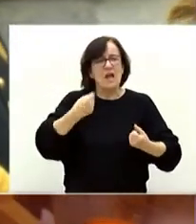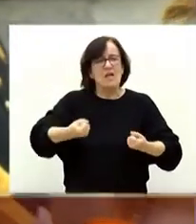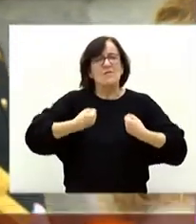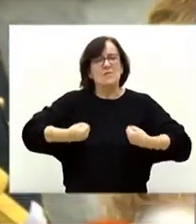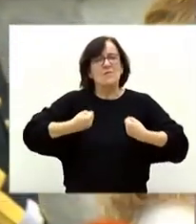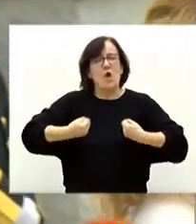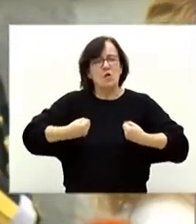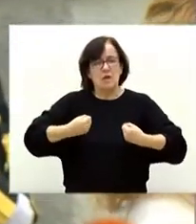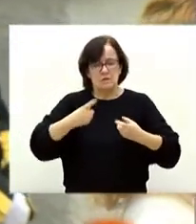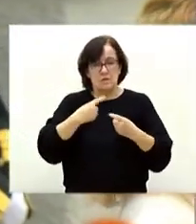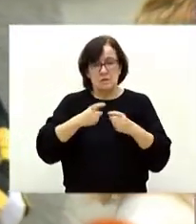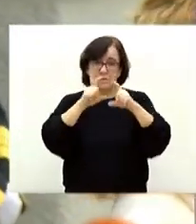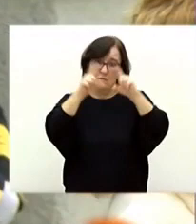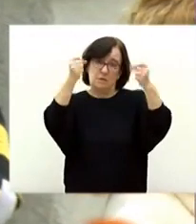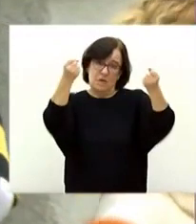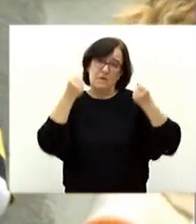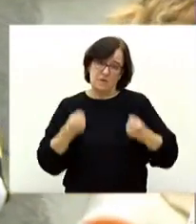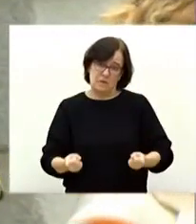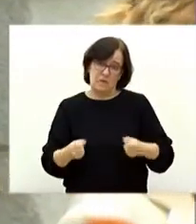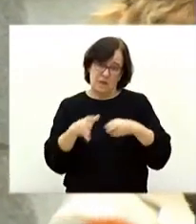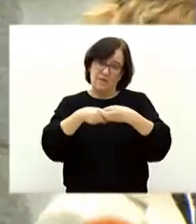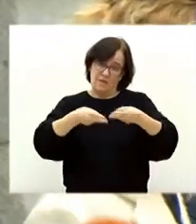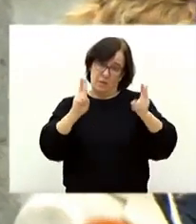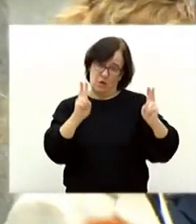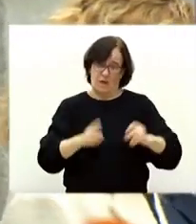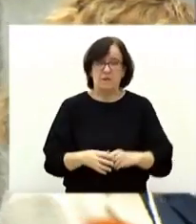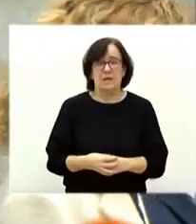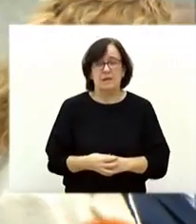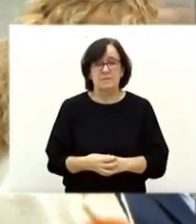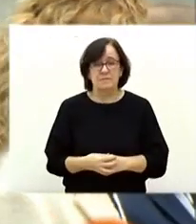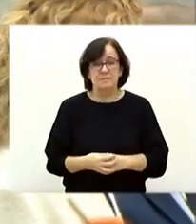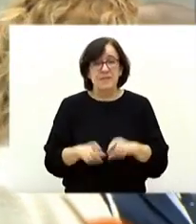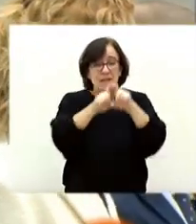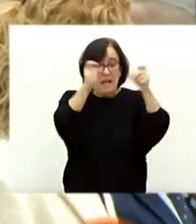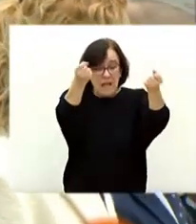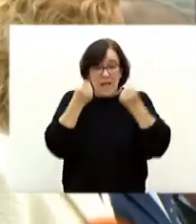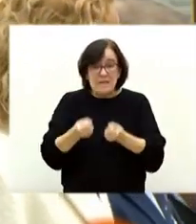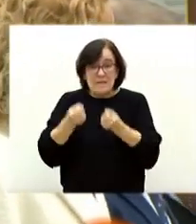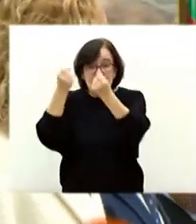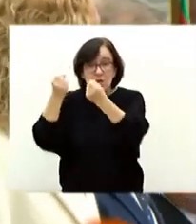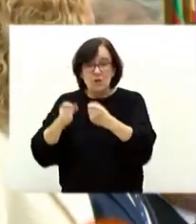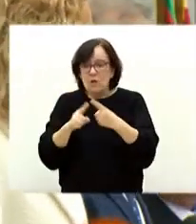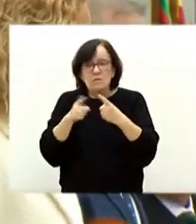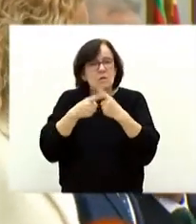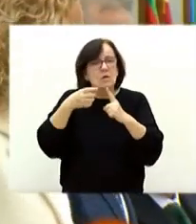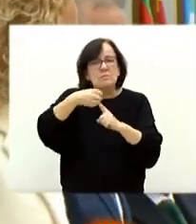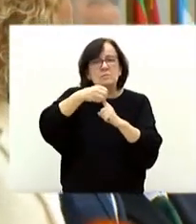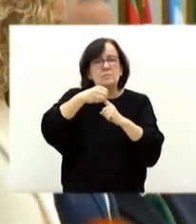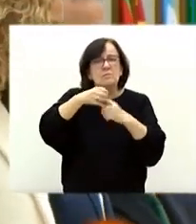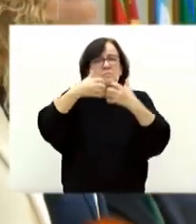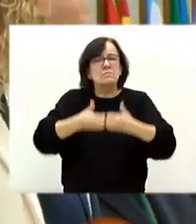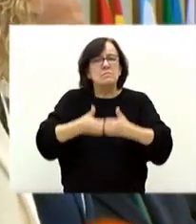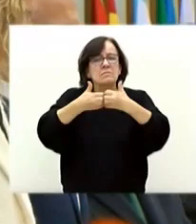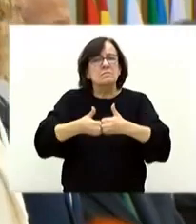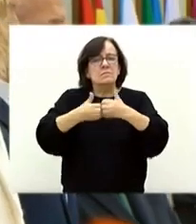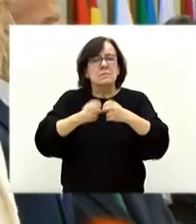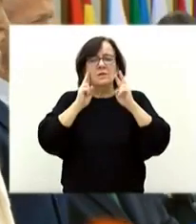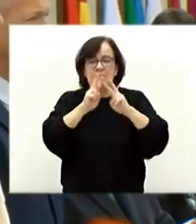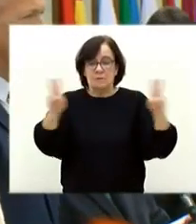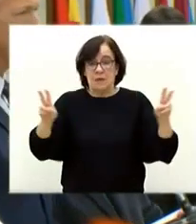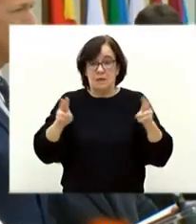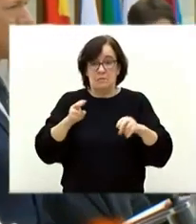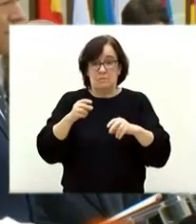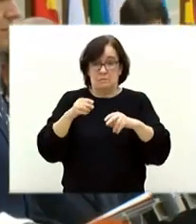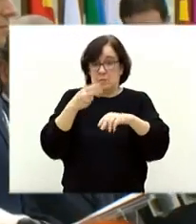fortaleza de la institucionalidad democrática. Las instituciones son el aparato visible de aquello que nuestra vida